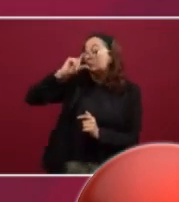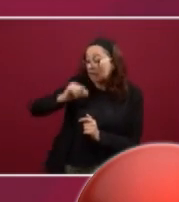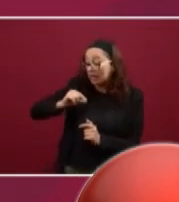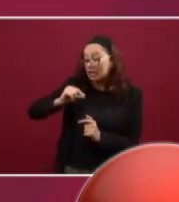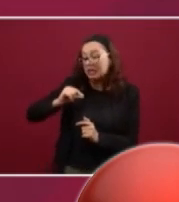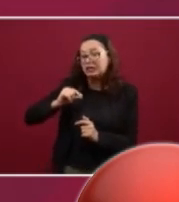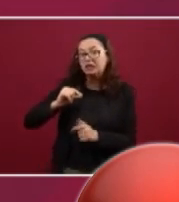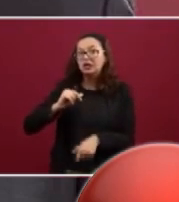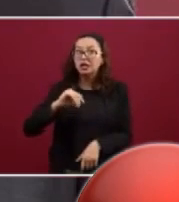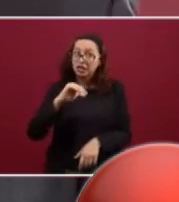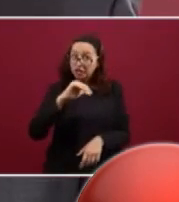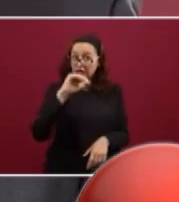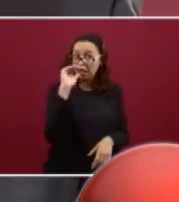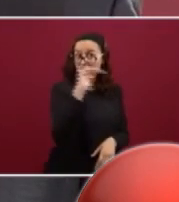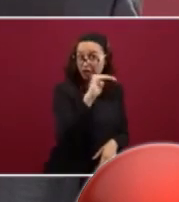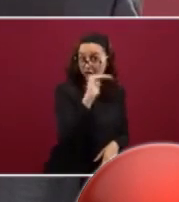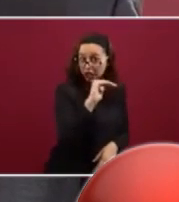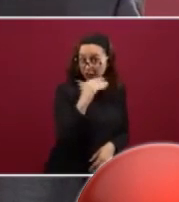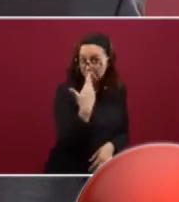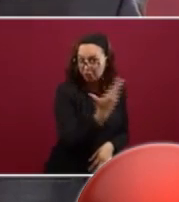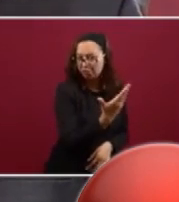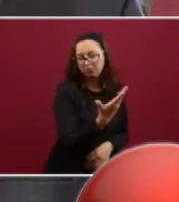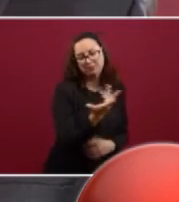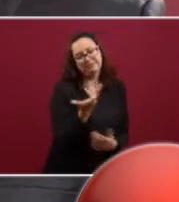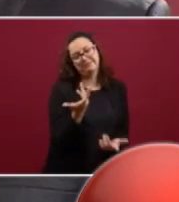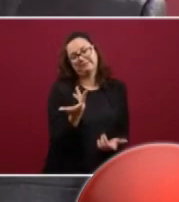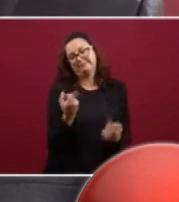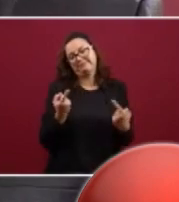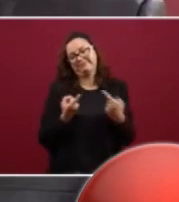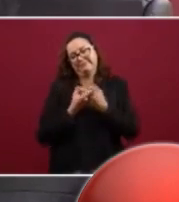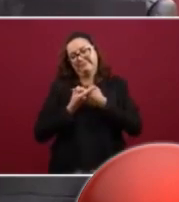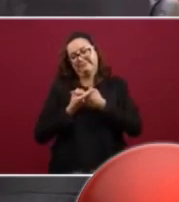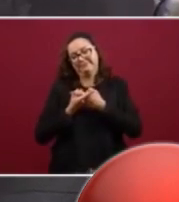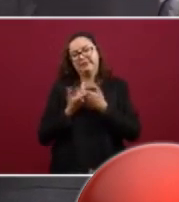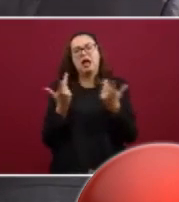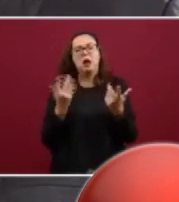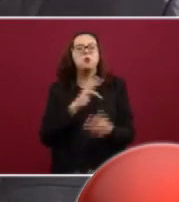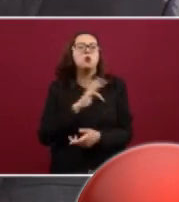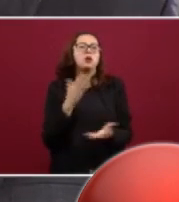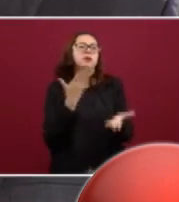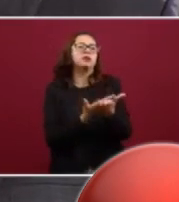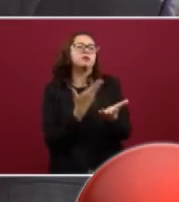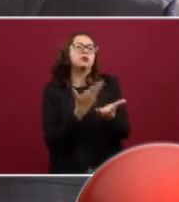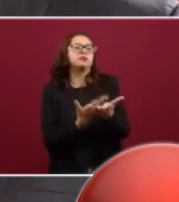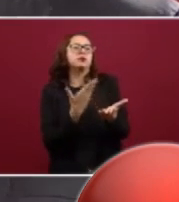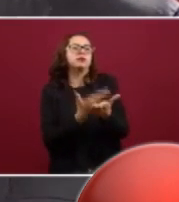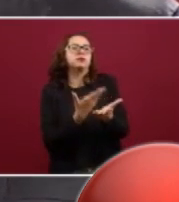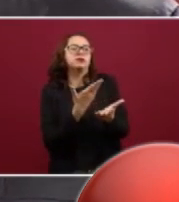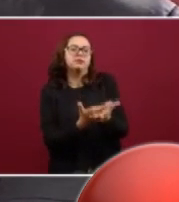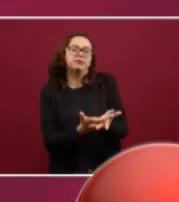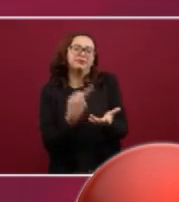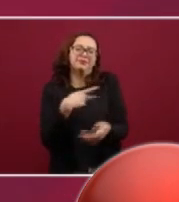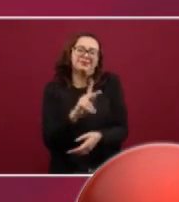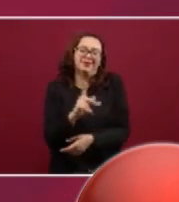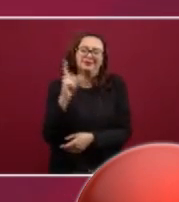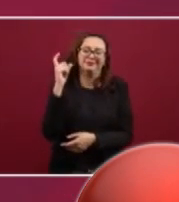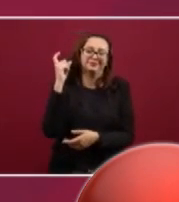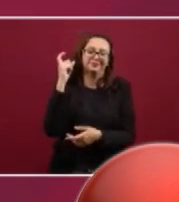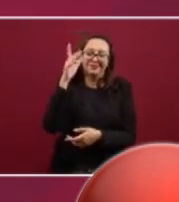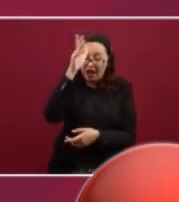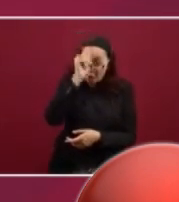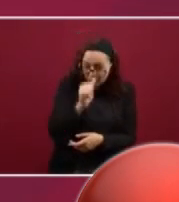espacio político real para lograrlo. Sí, lo de menos es plantear cosas, pero sabemos que va a ser muy difícil que